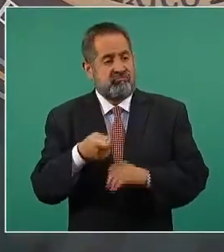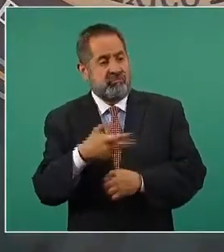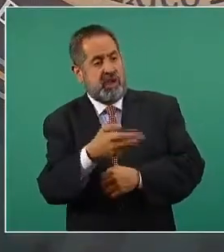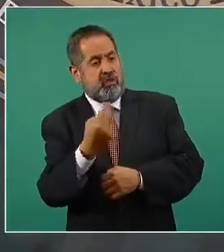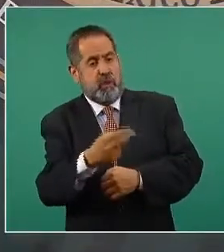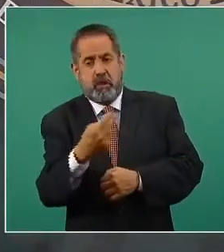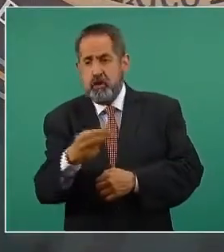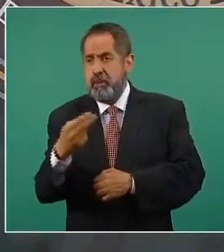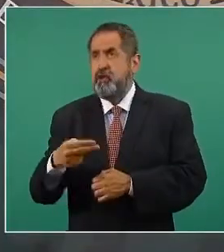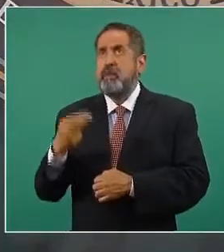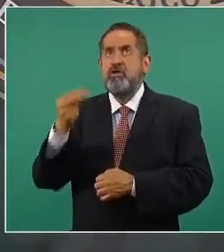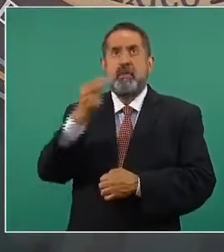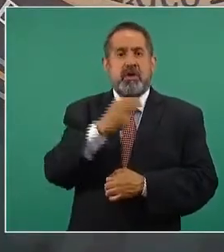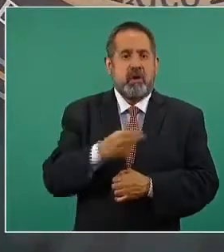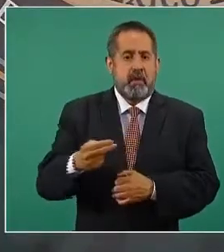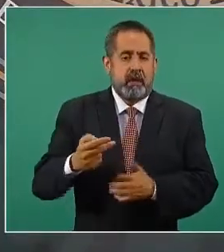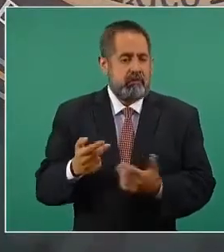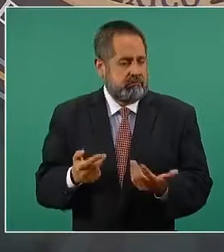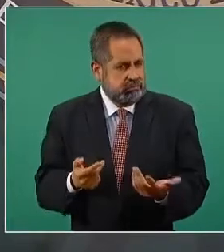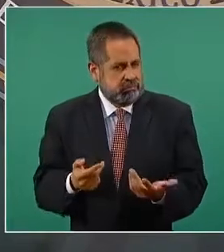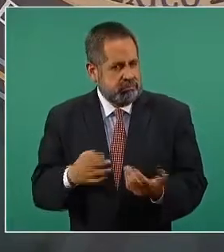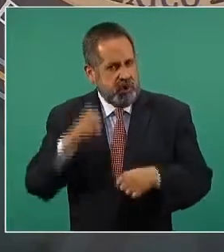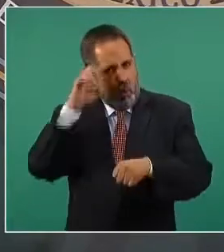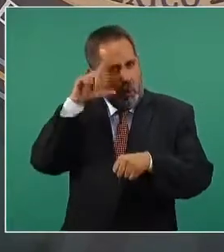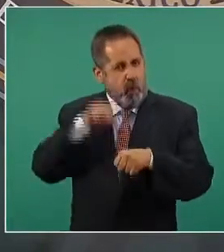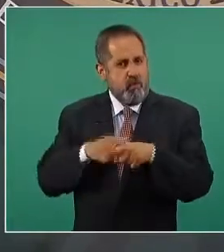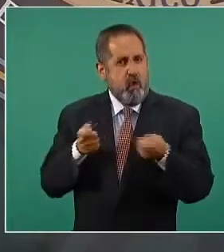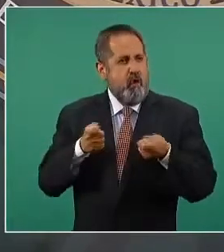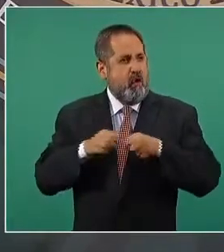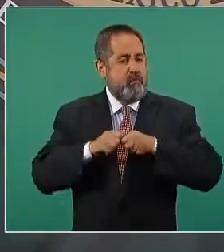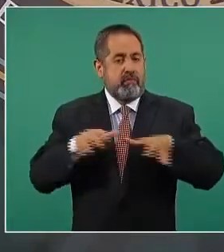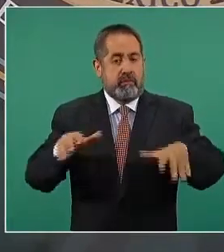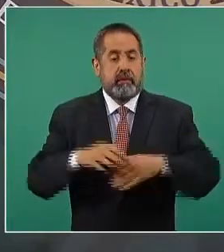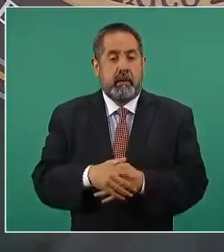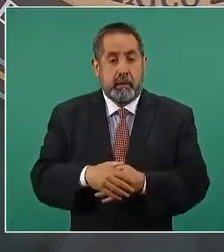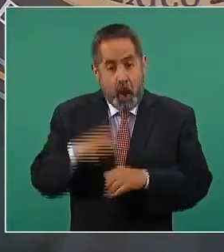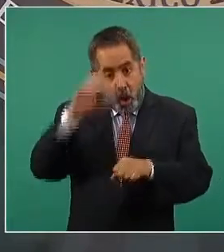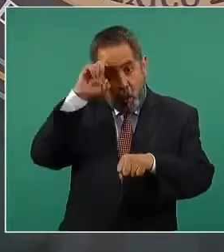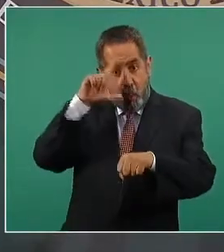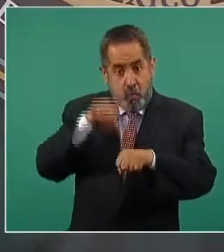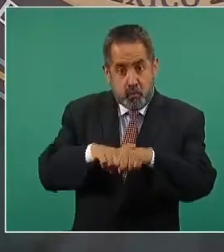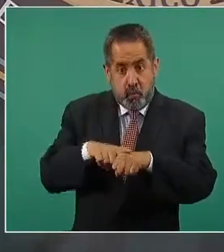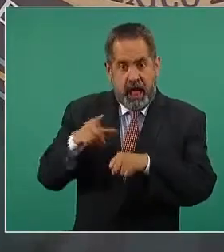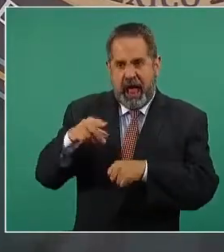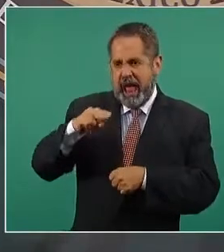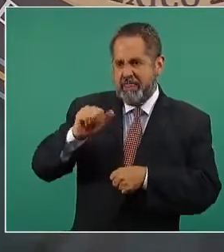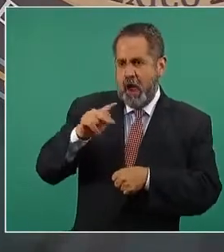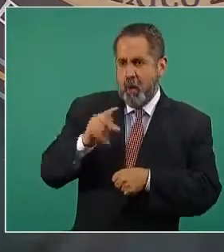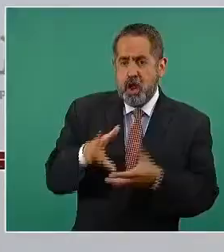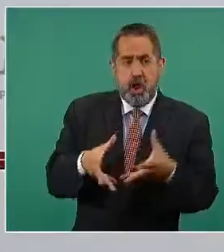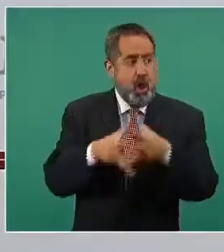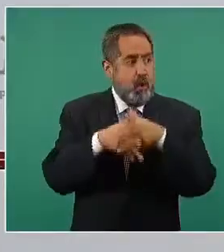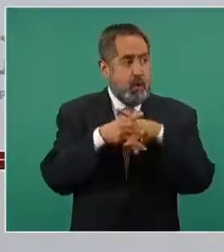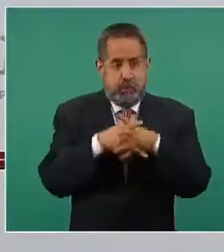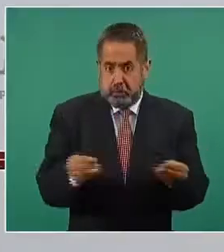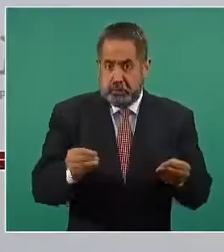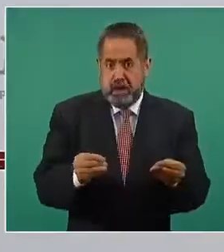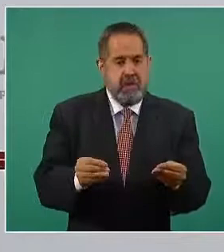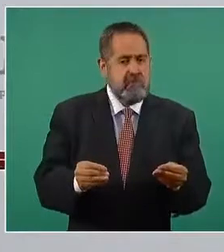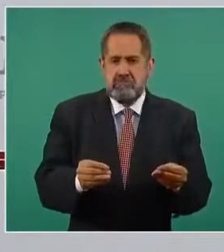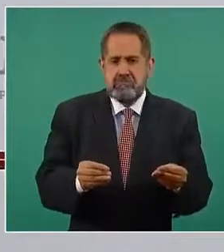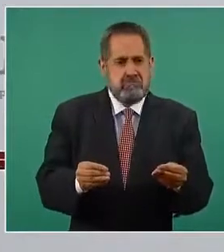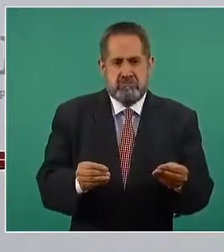Esto no significa que esta cultura haya desaparecido a las muchas otras